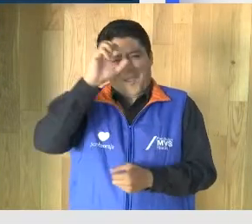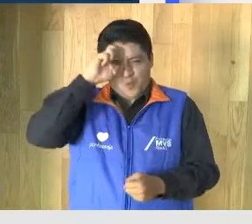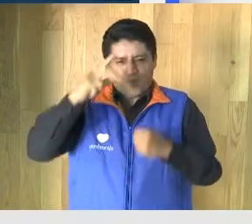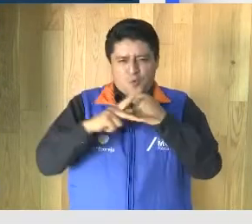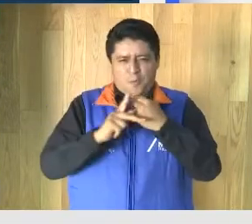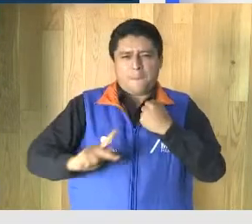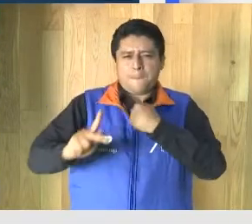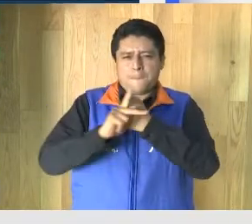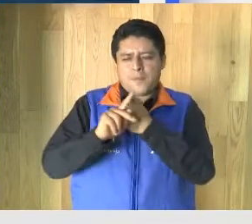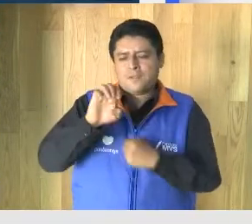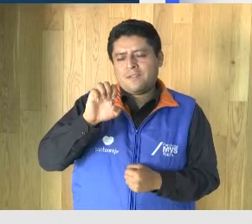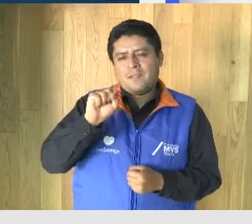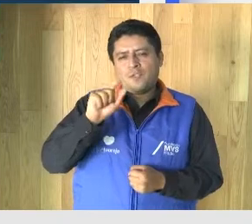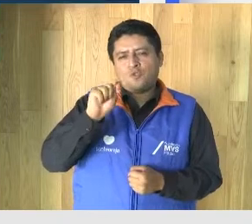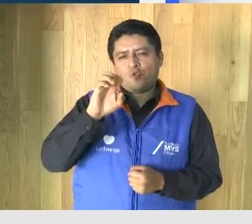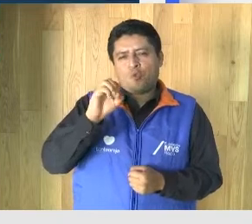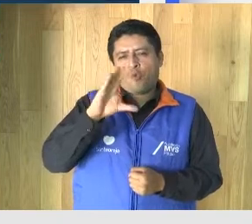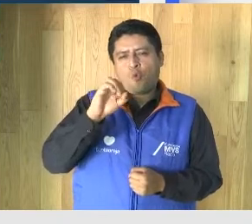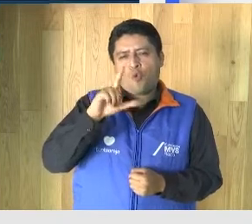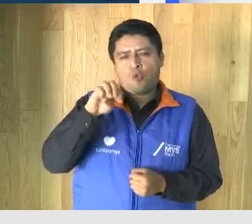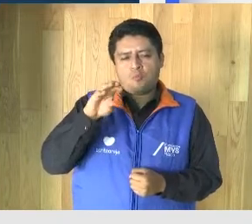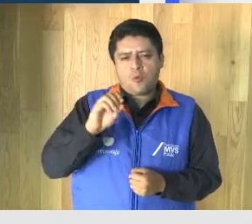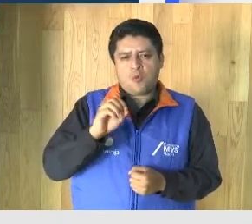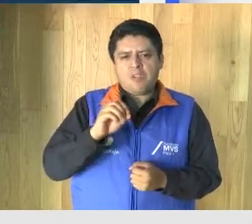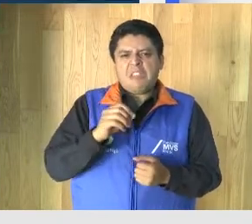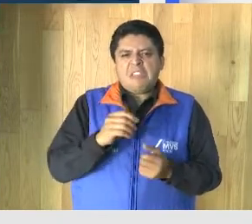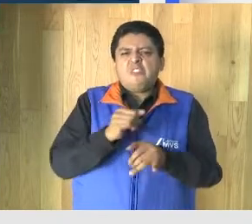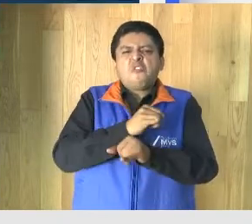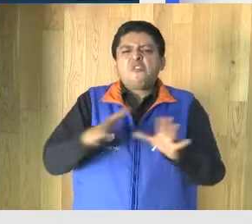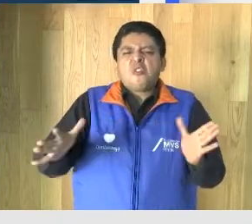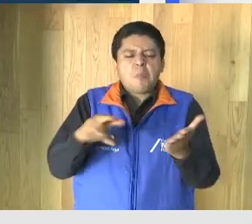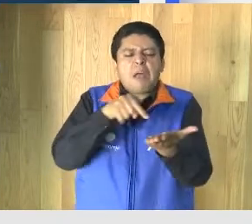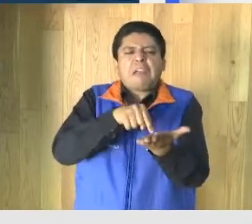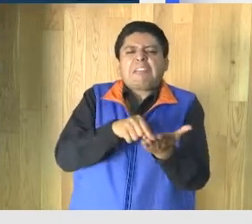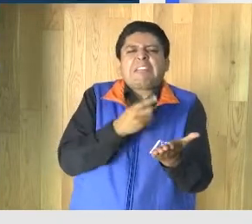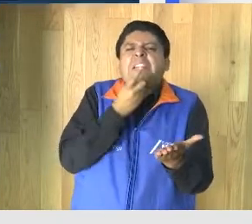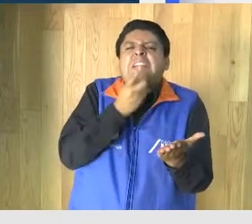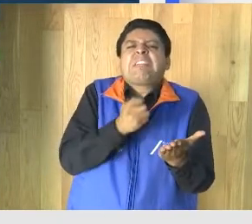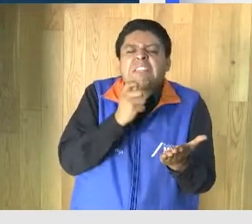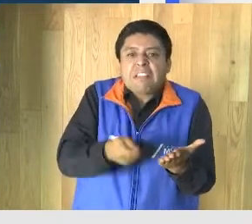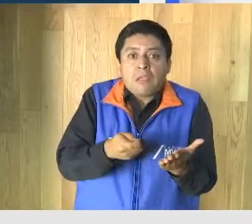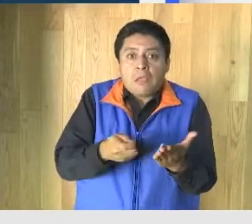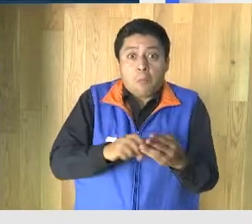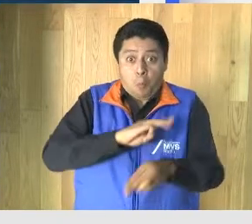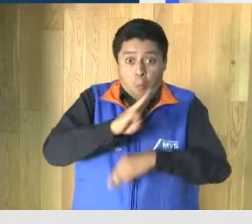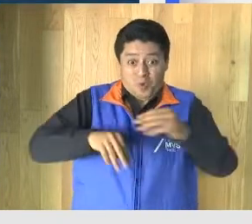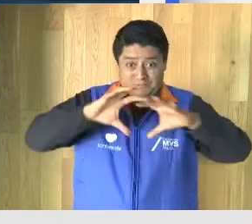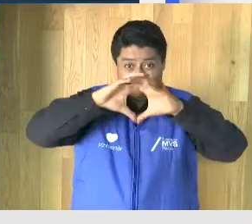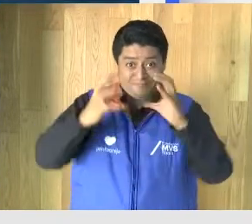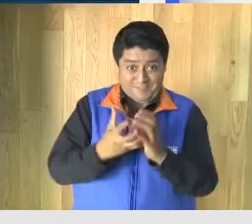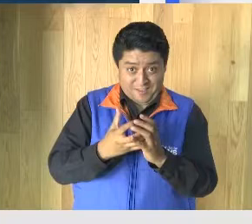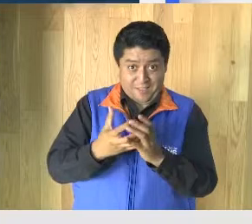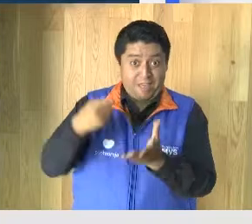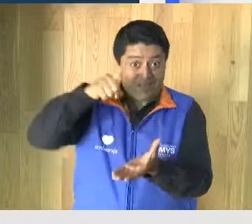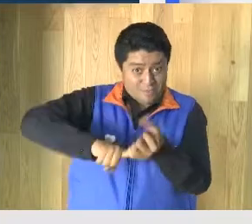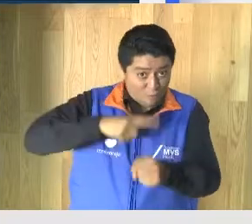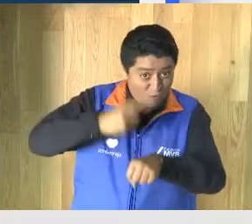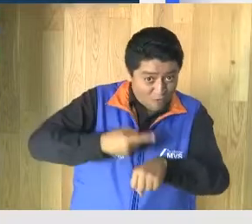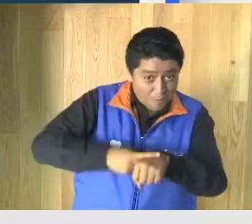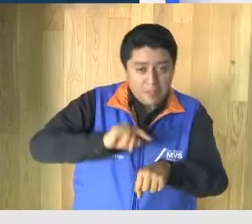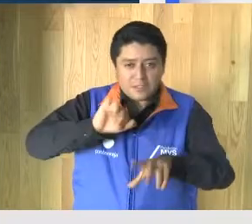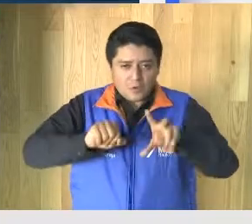fueran las constantes vitales de la Tierra, ¿no? Para saber si está enferma o no, ¿no? Igual que nosotros como seres humanos hay constantes vitales que los